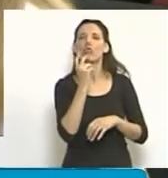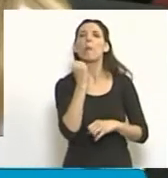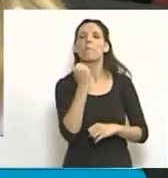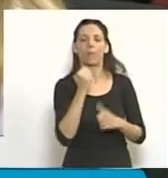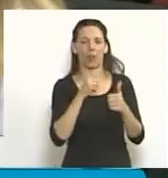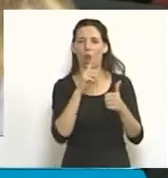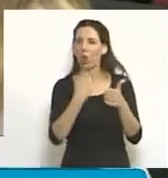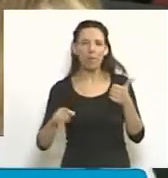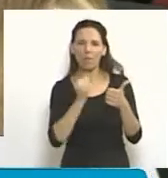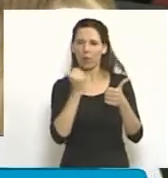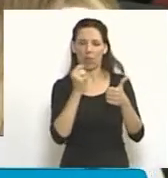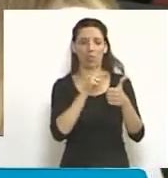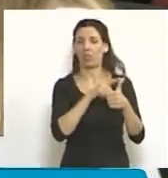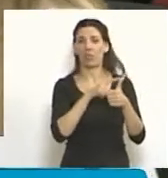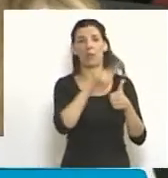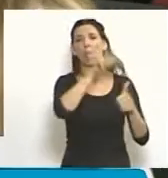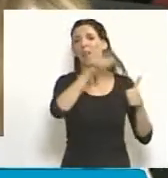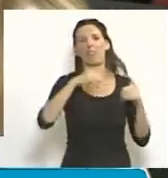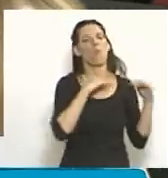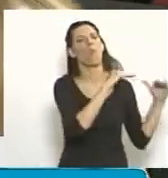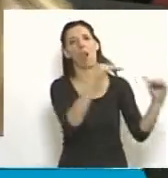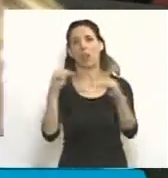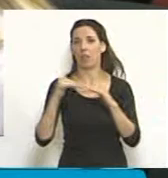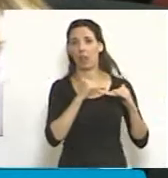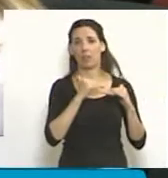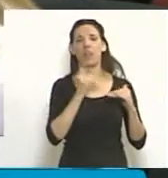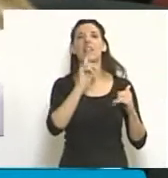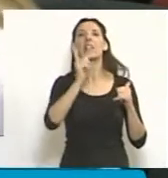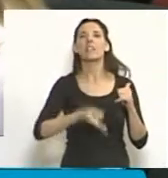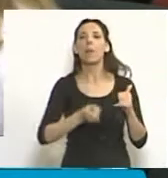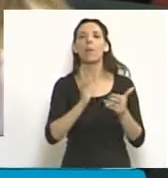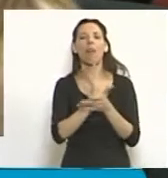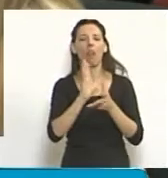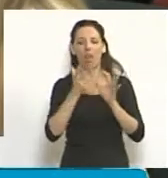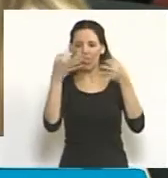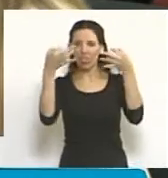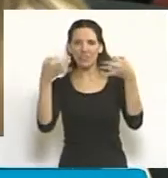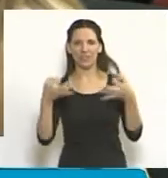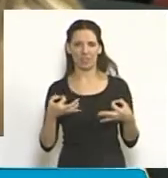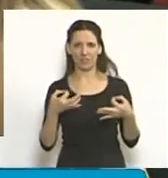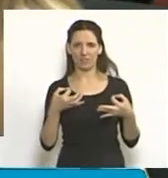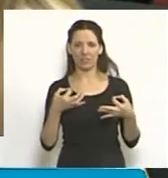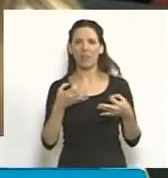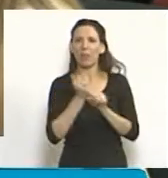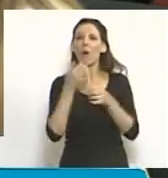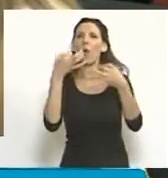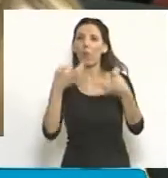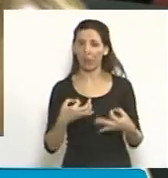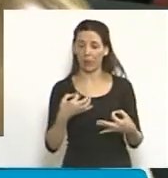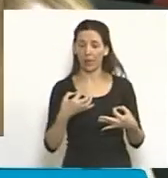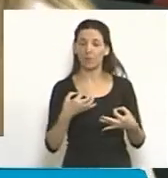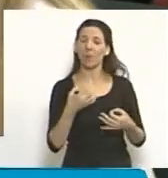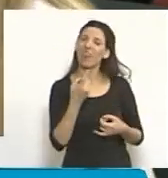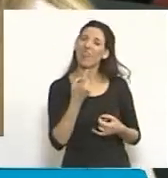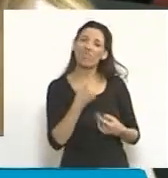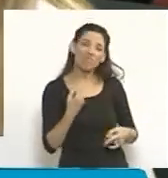la igualdad para todas las personas y obviamente la decencia. Sin embargo, lo que nosotros